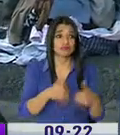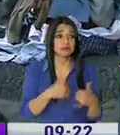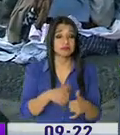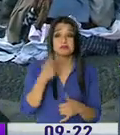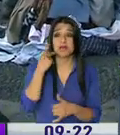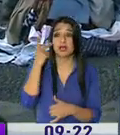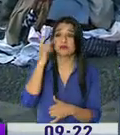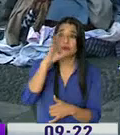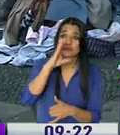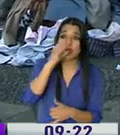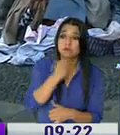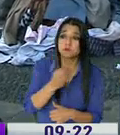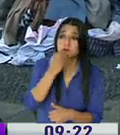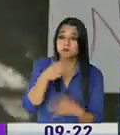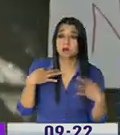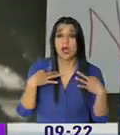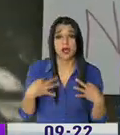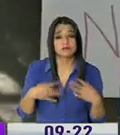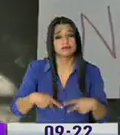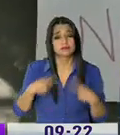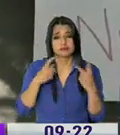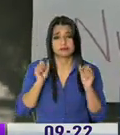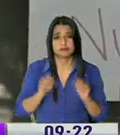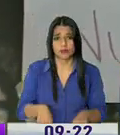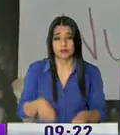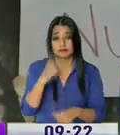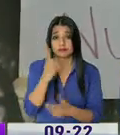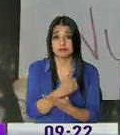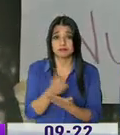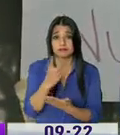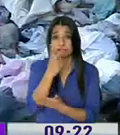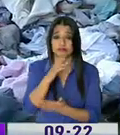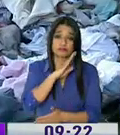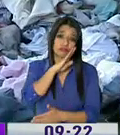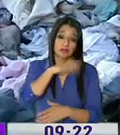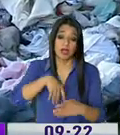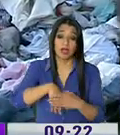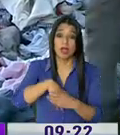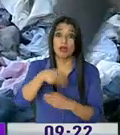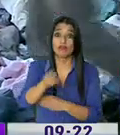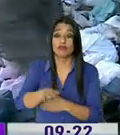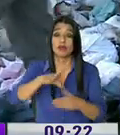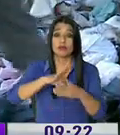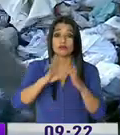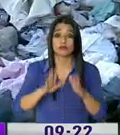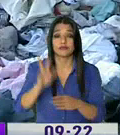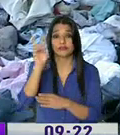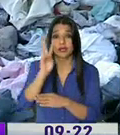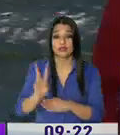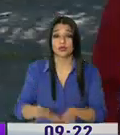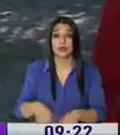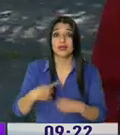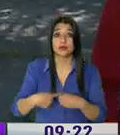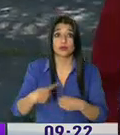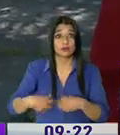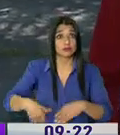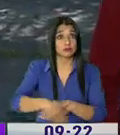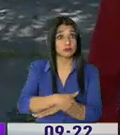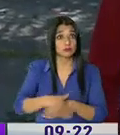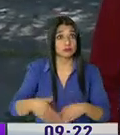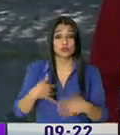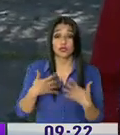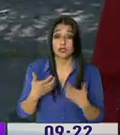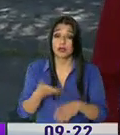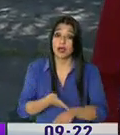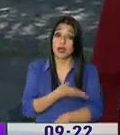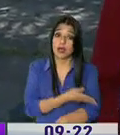alimentos y ropa para poder subsistir, tras varias semanas de pernoctar en los exteriores del Consulado de Venezuela en Quito. Me pensaba ir antes, pero